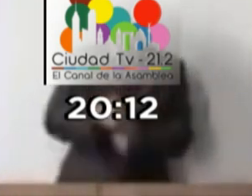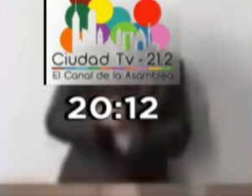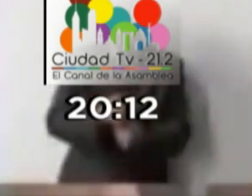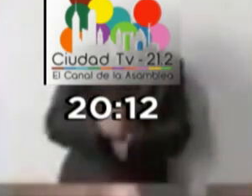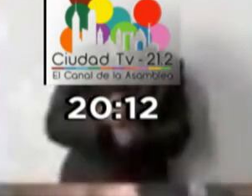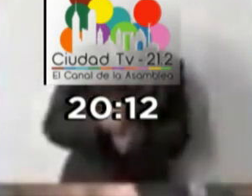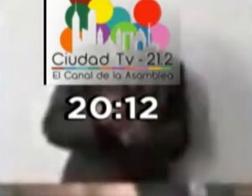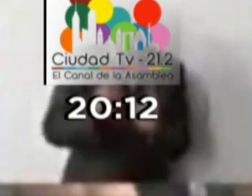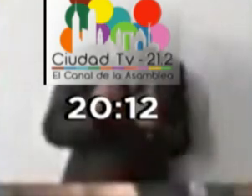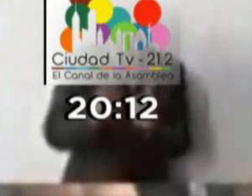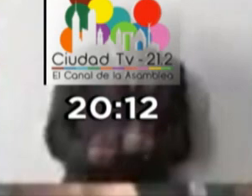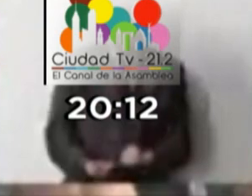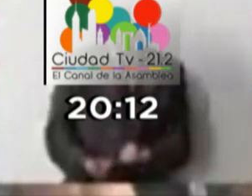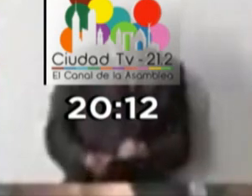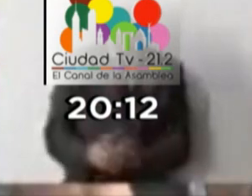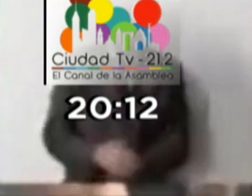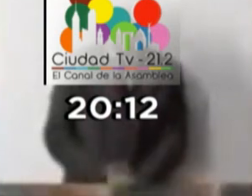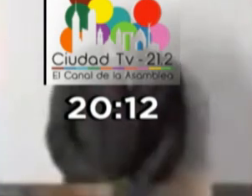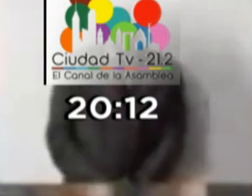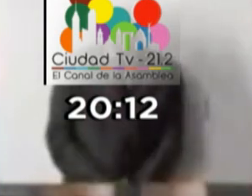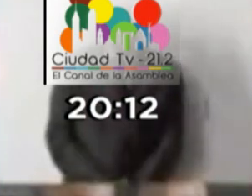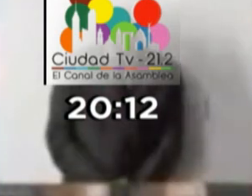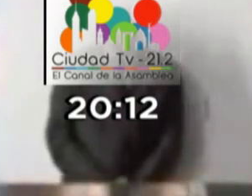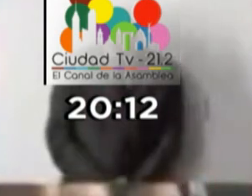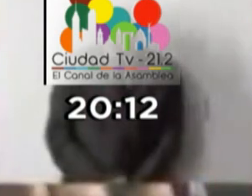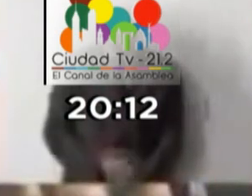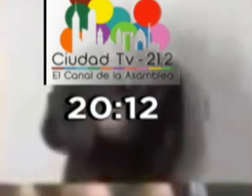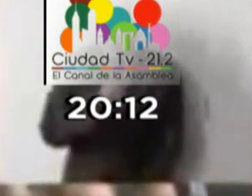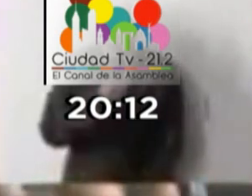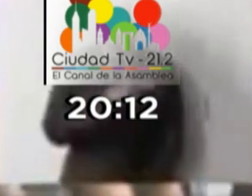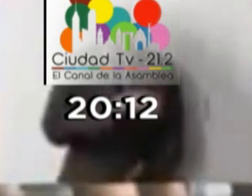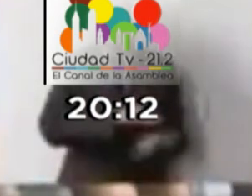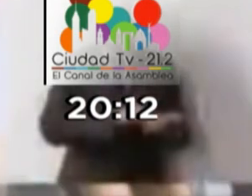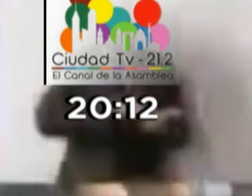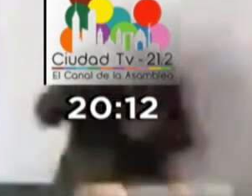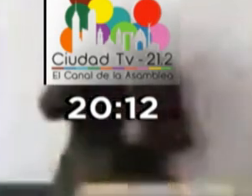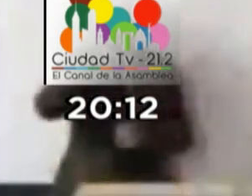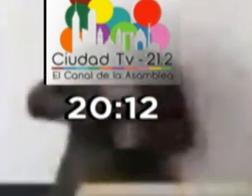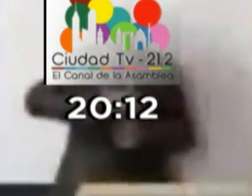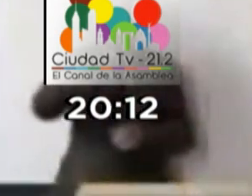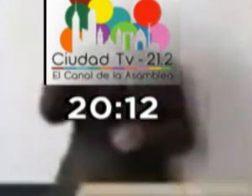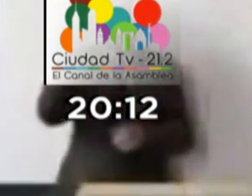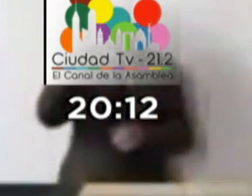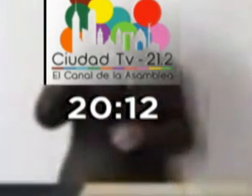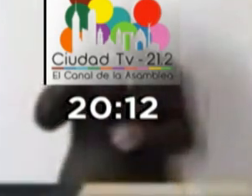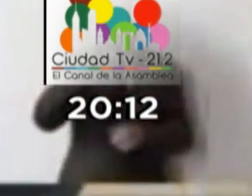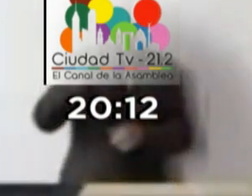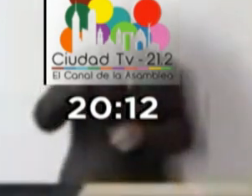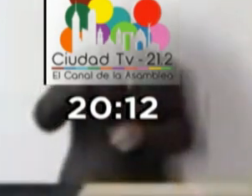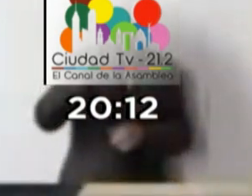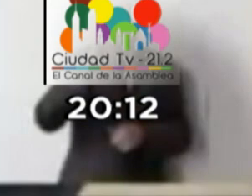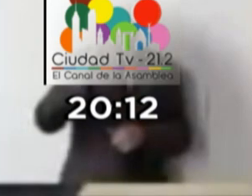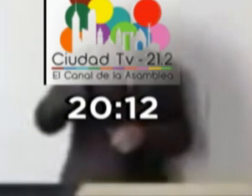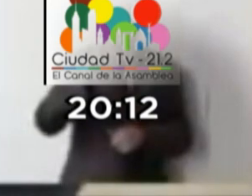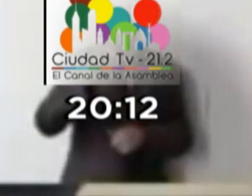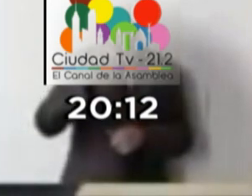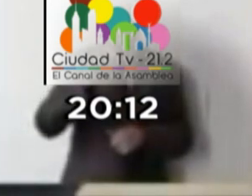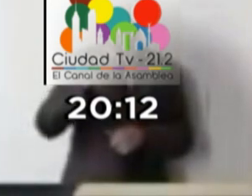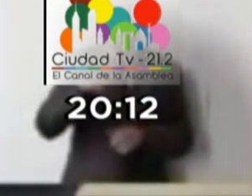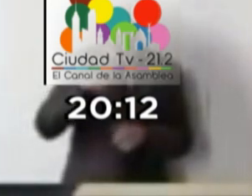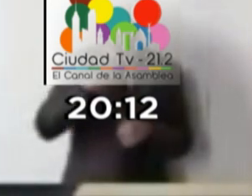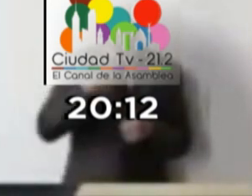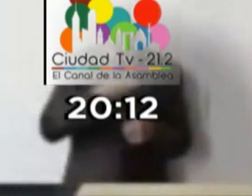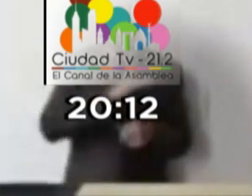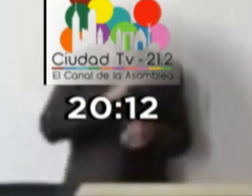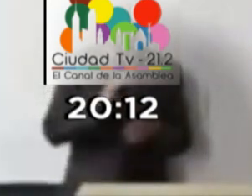el presidente electo reiteró su idea sobre el perdón. Yo en esto puedo